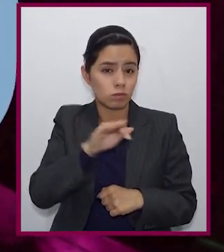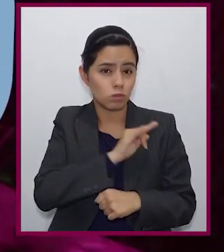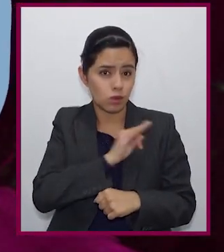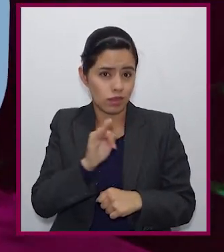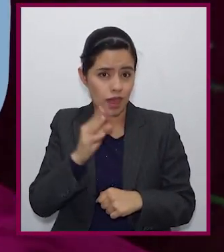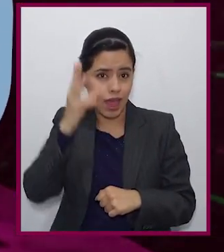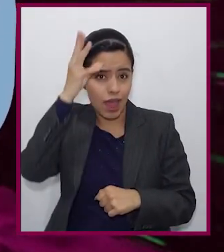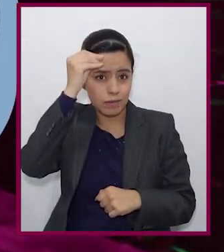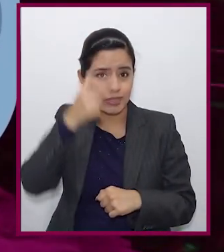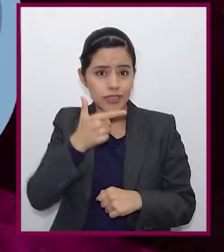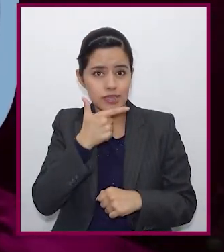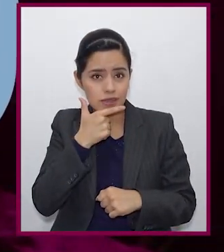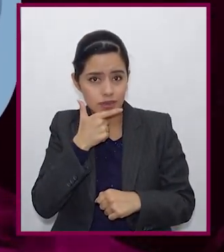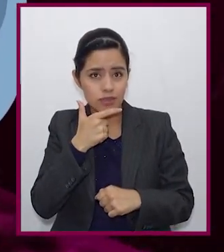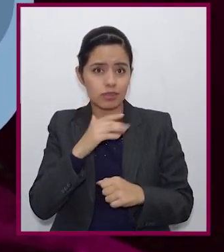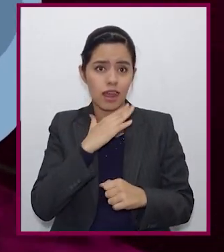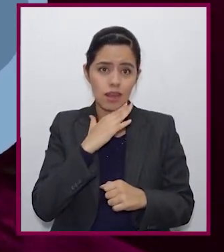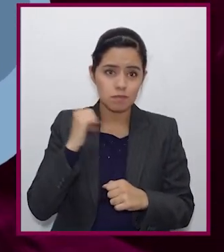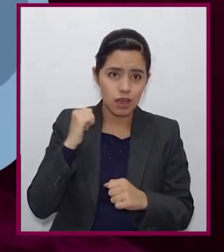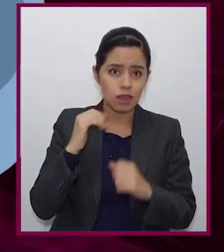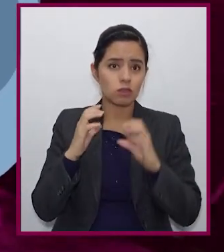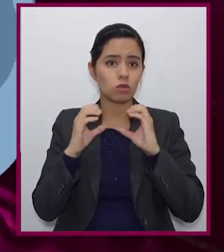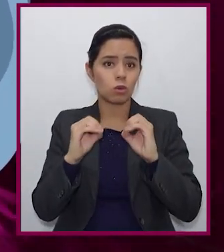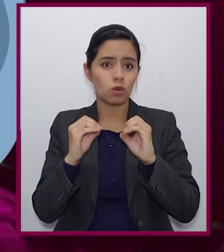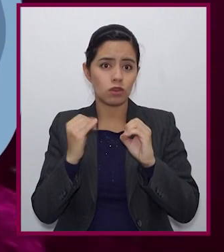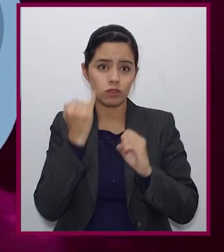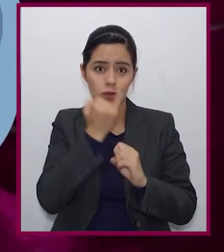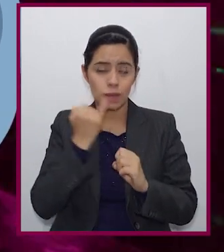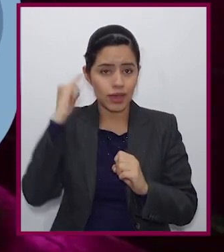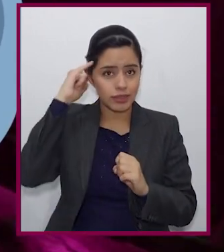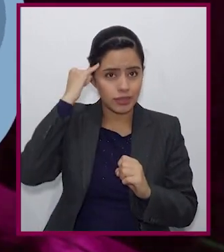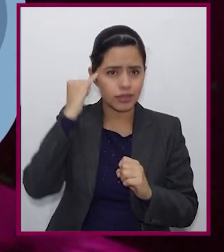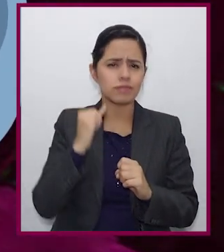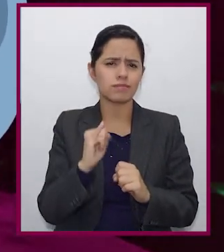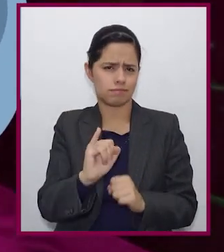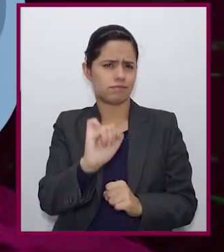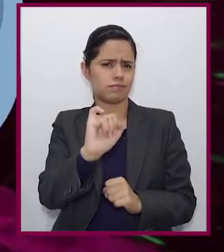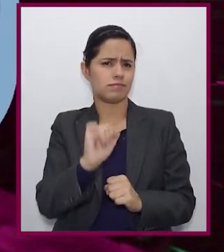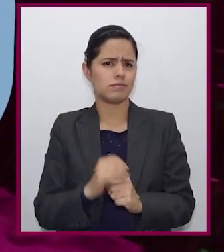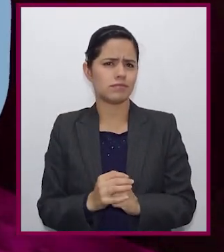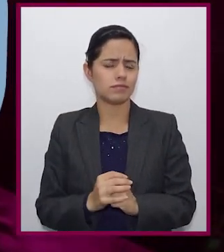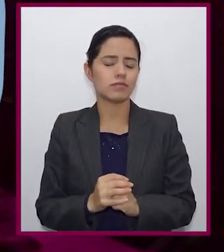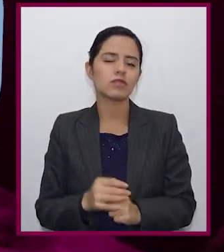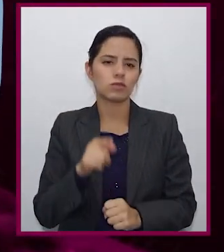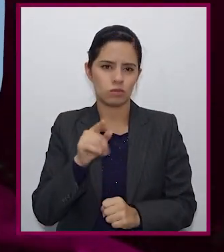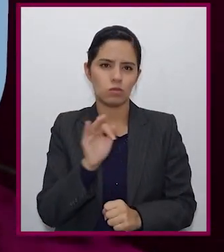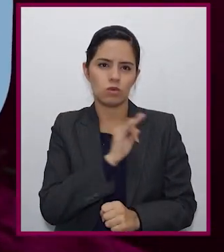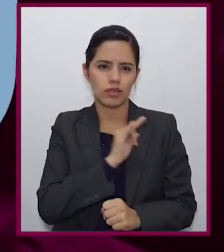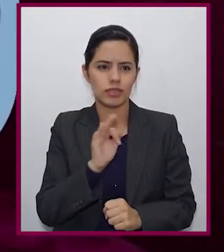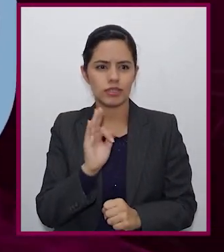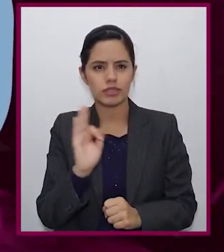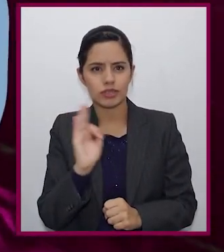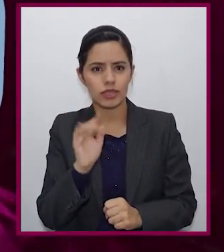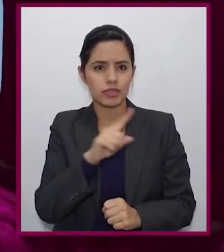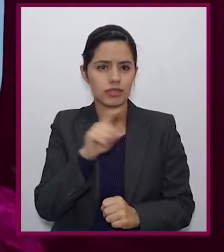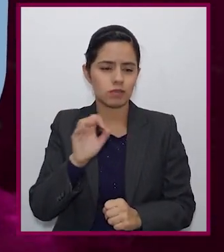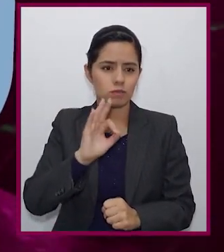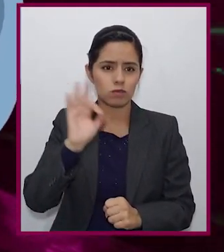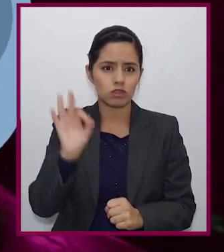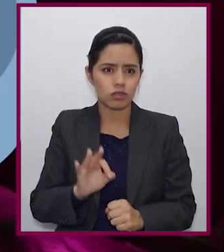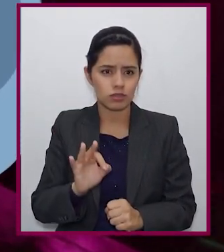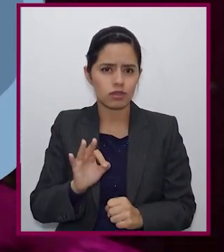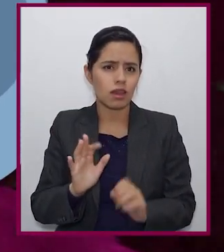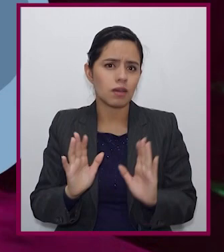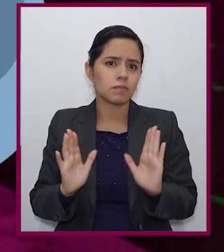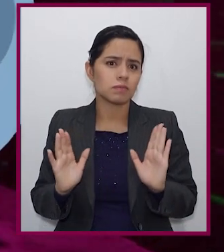oye, ¿puedo aprender inglés, alemán o una lengua náhuatl? La respuesta es siempre sí. Antes que dominarlos al 100%,